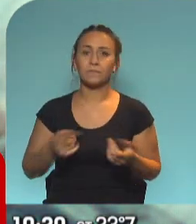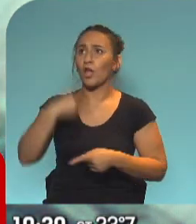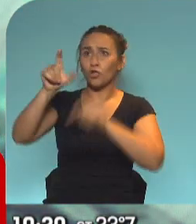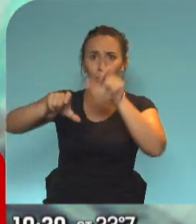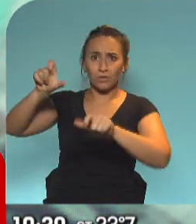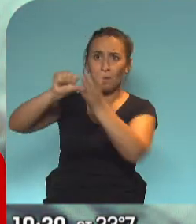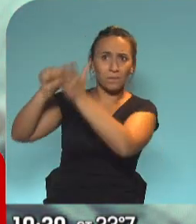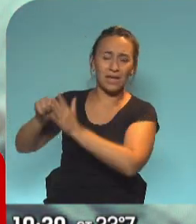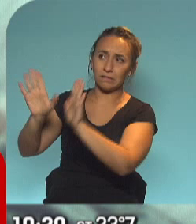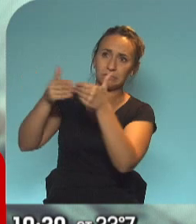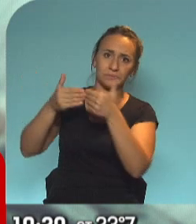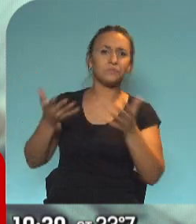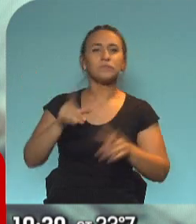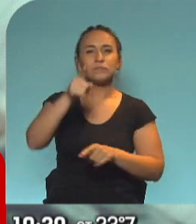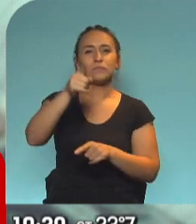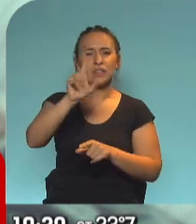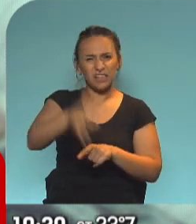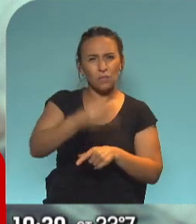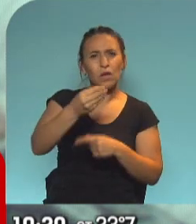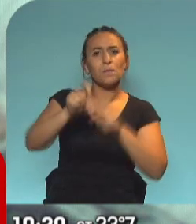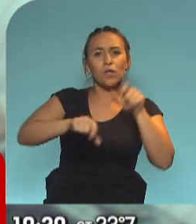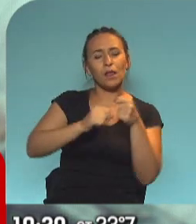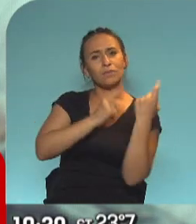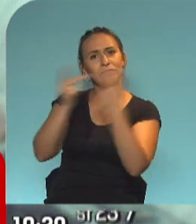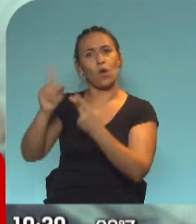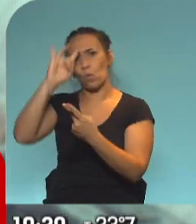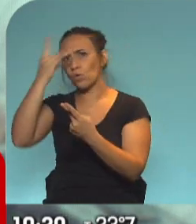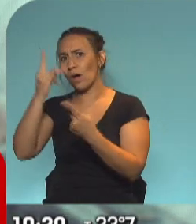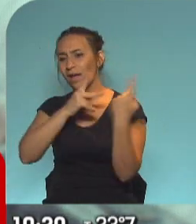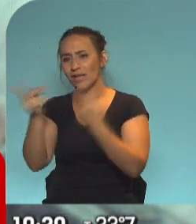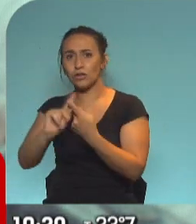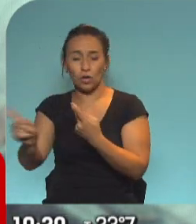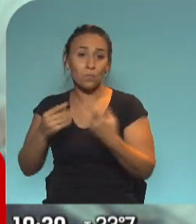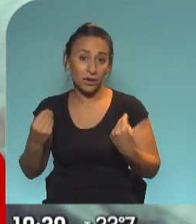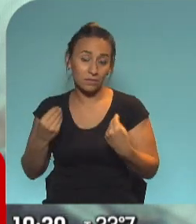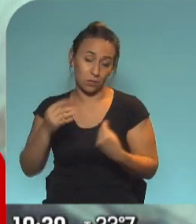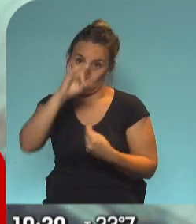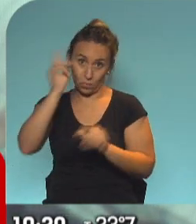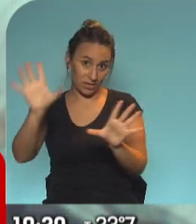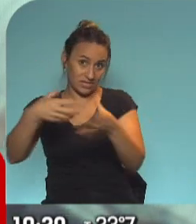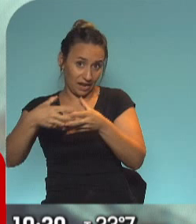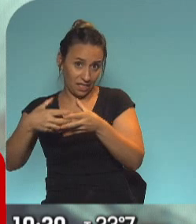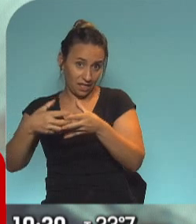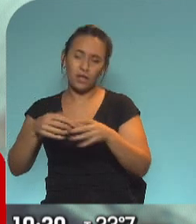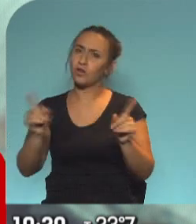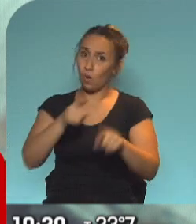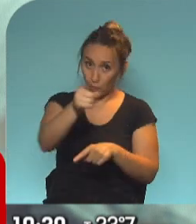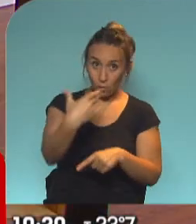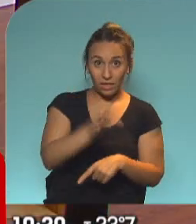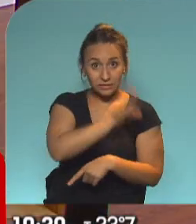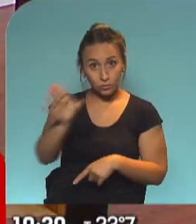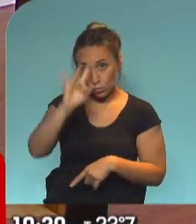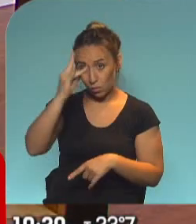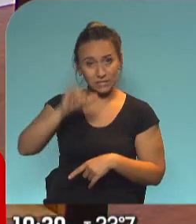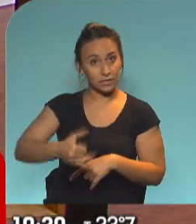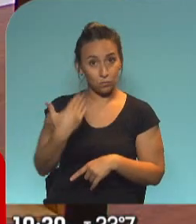Es cierto. ¿Por qué no va tanta gente a Uruguay? ¿Por qué? Porque cerraron las fronteras. Uruguay cerró, claro. No, usted puede ir a Uruguay.